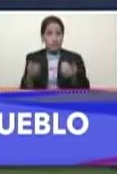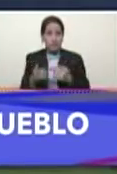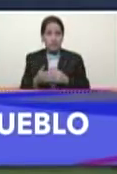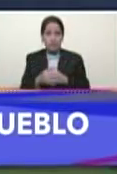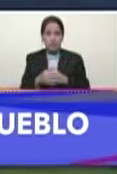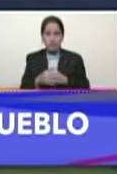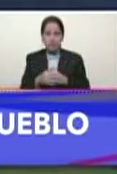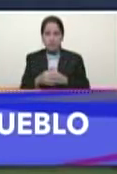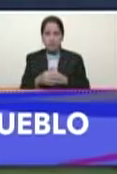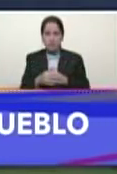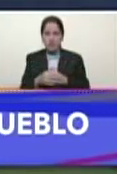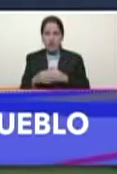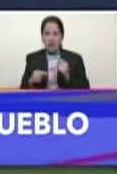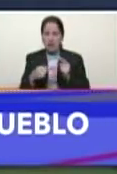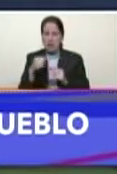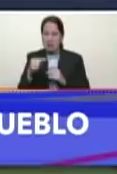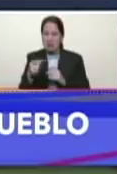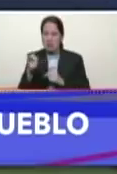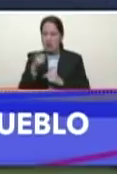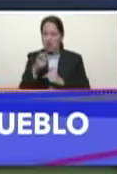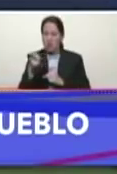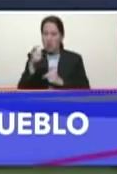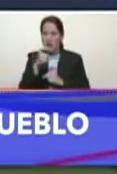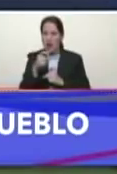¿Y qué vendrían a buscar ellos en primer lugar?